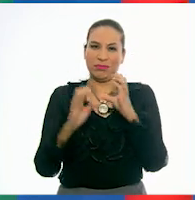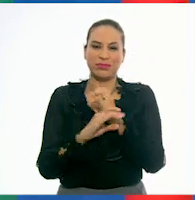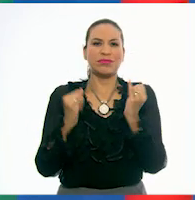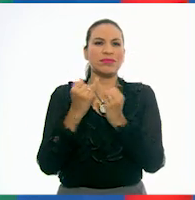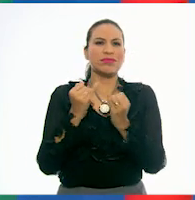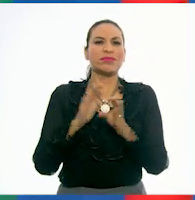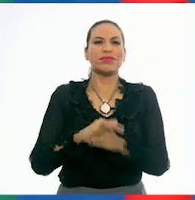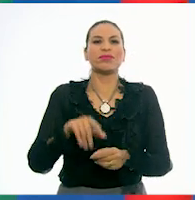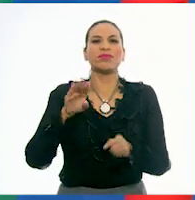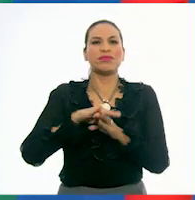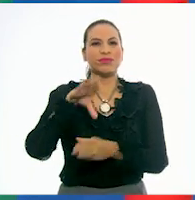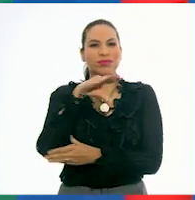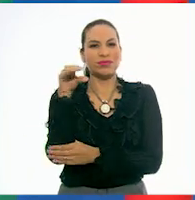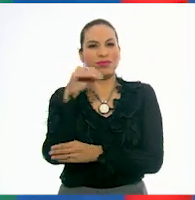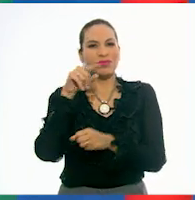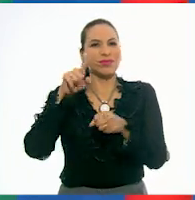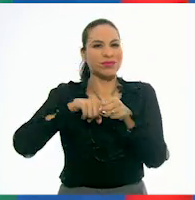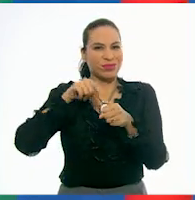como